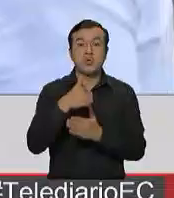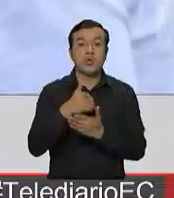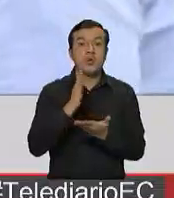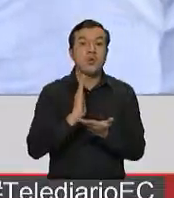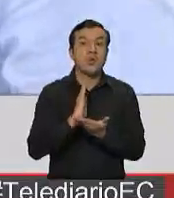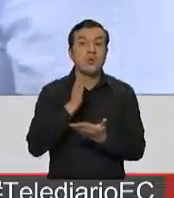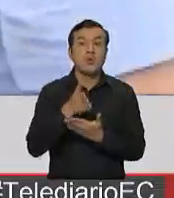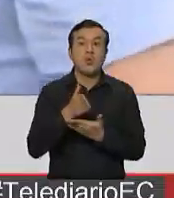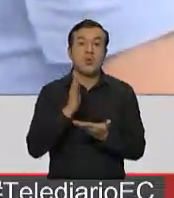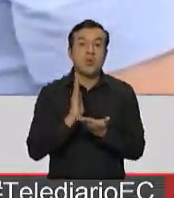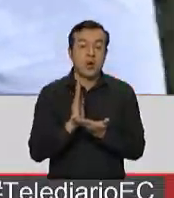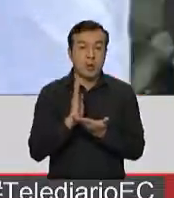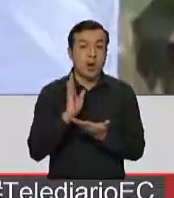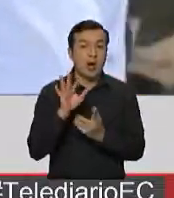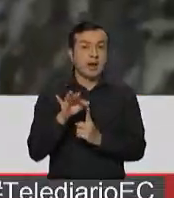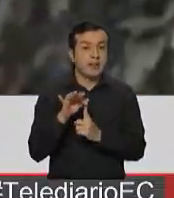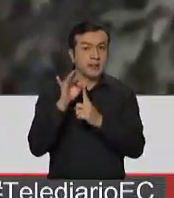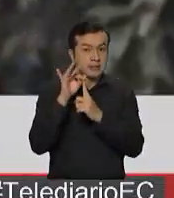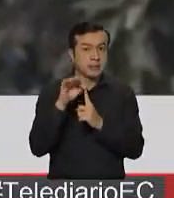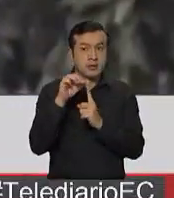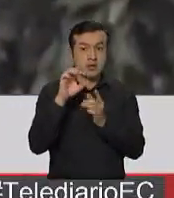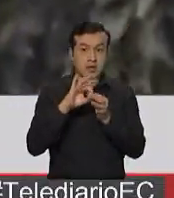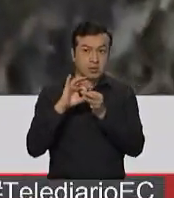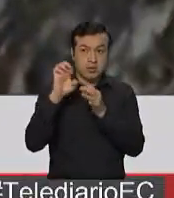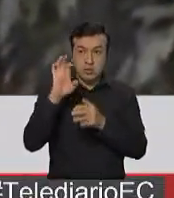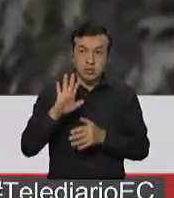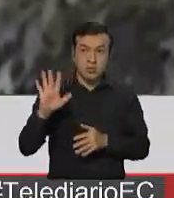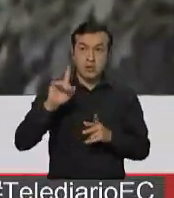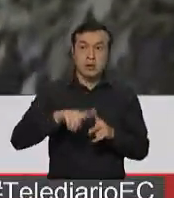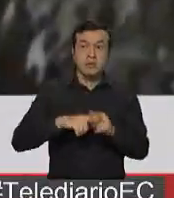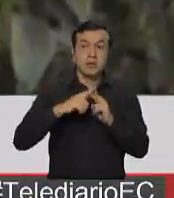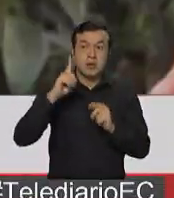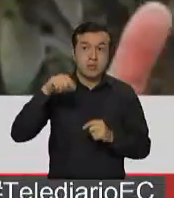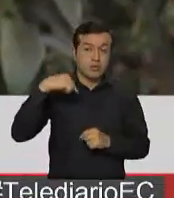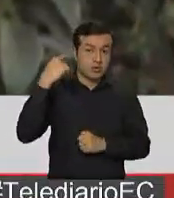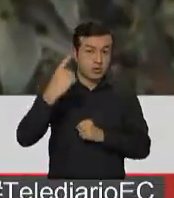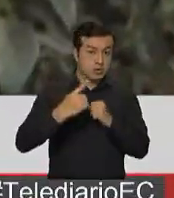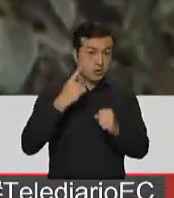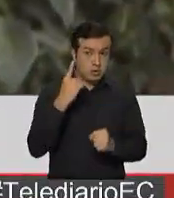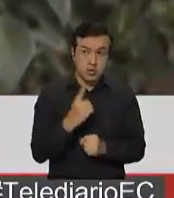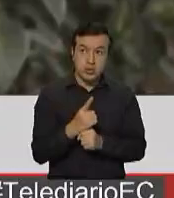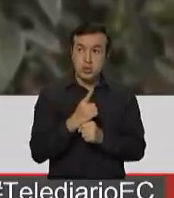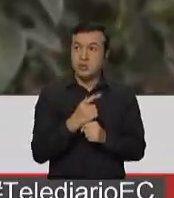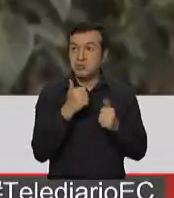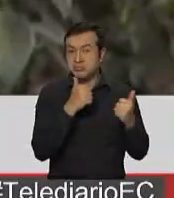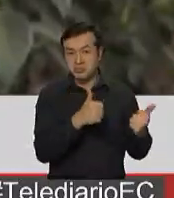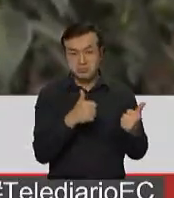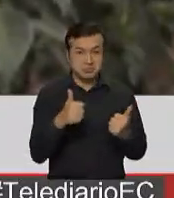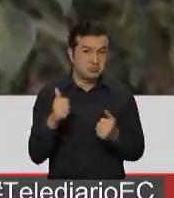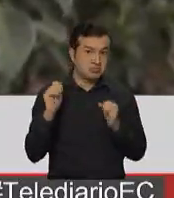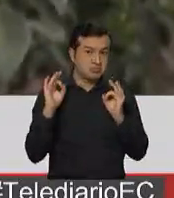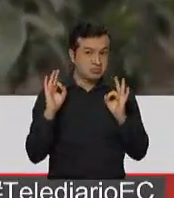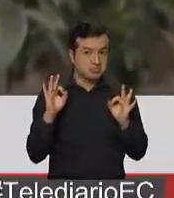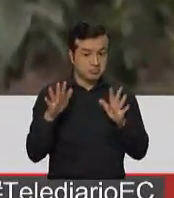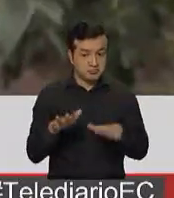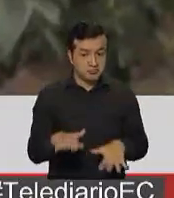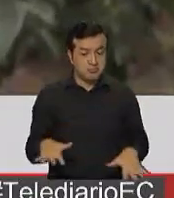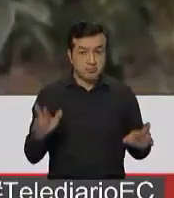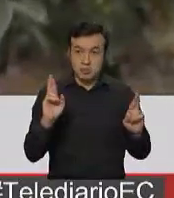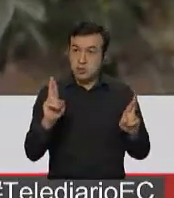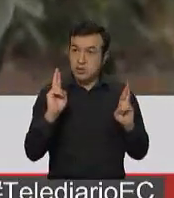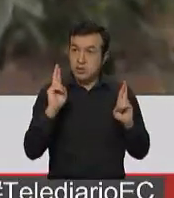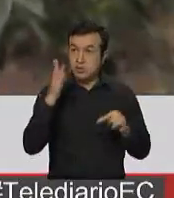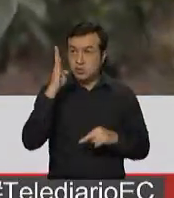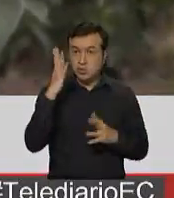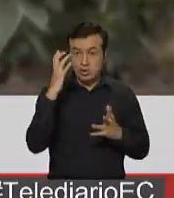Las Cintias, cuya exportación hacia la Unión Europea iniciará el próximo año. Los árboles han tenido un buen desarrollo y pueda que, ojalá, Dios